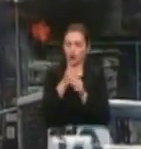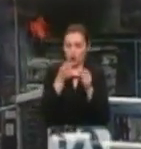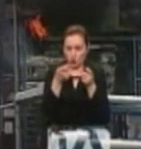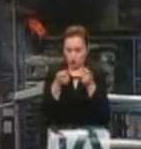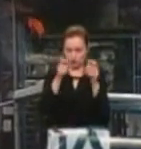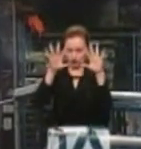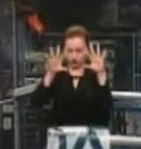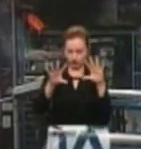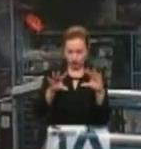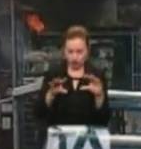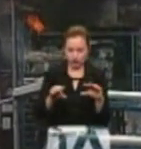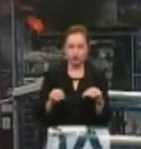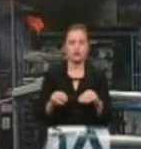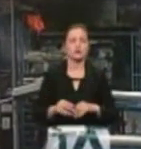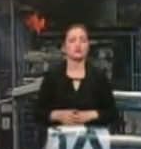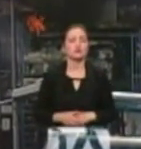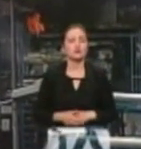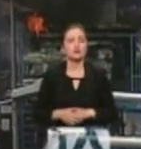sofocación.